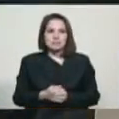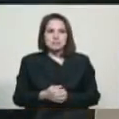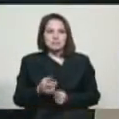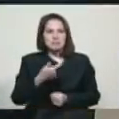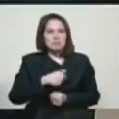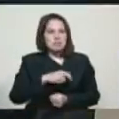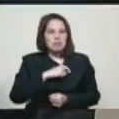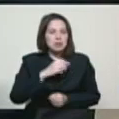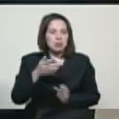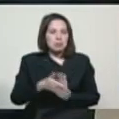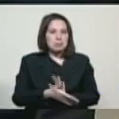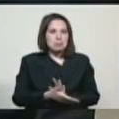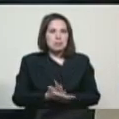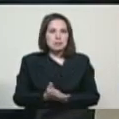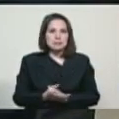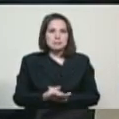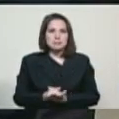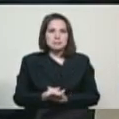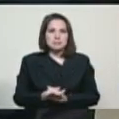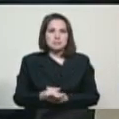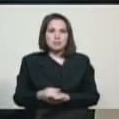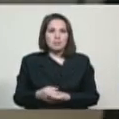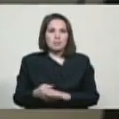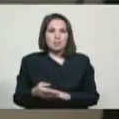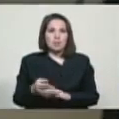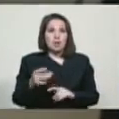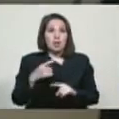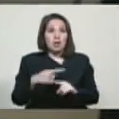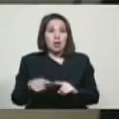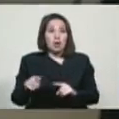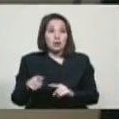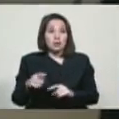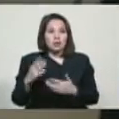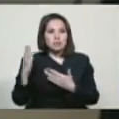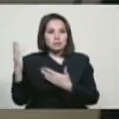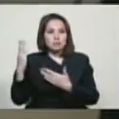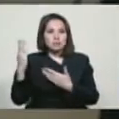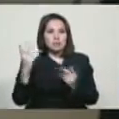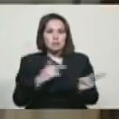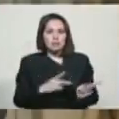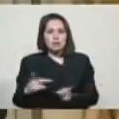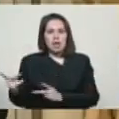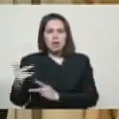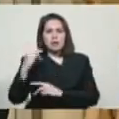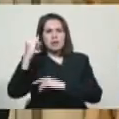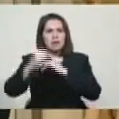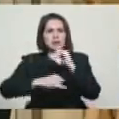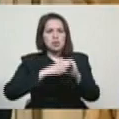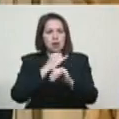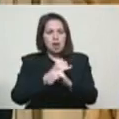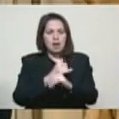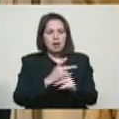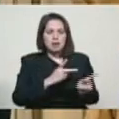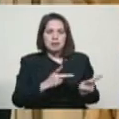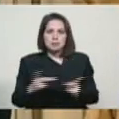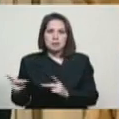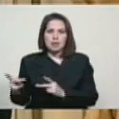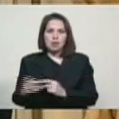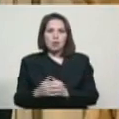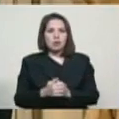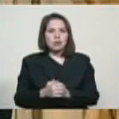Aurea. Compañeros invitados internacionales que conformen un equipo con el